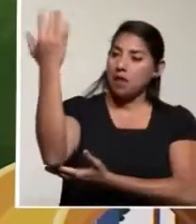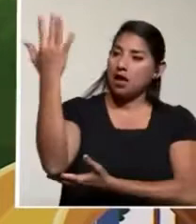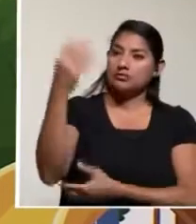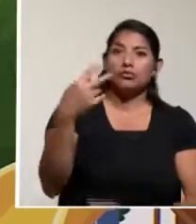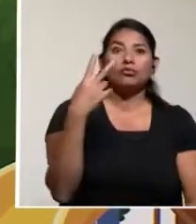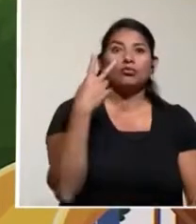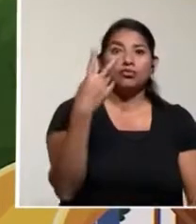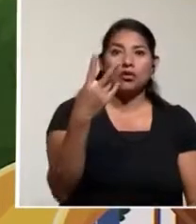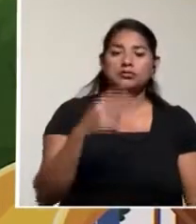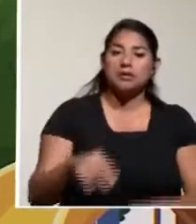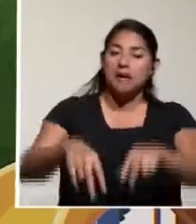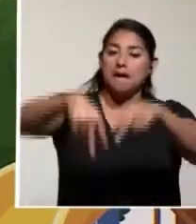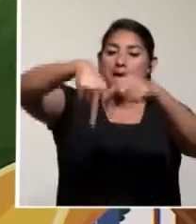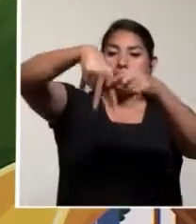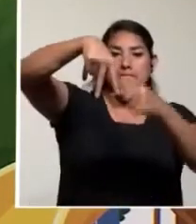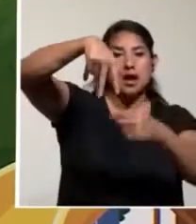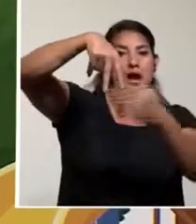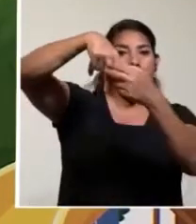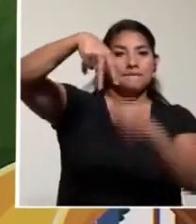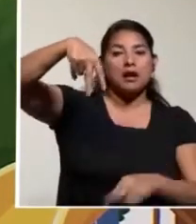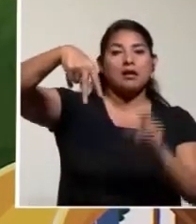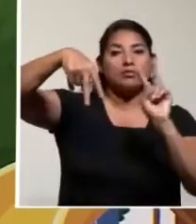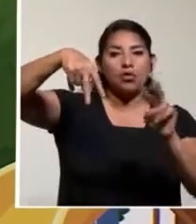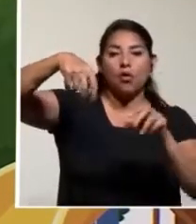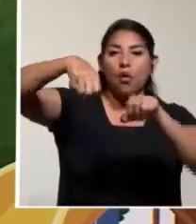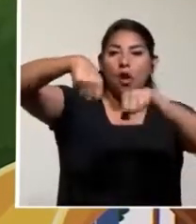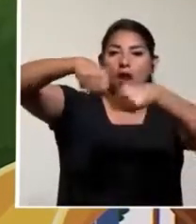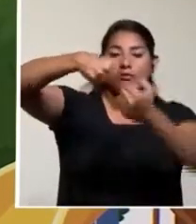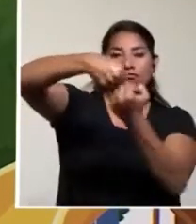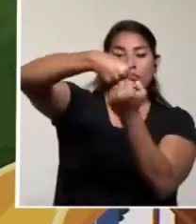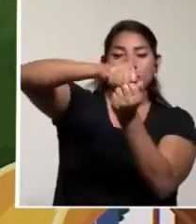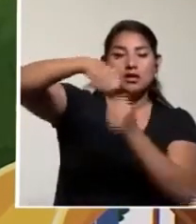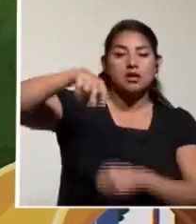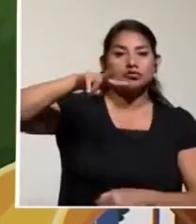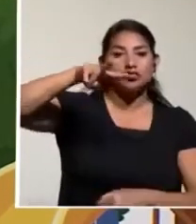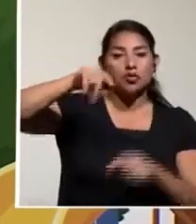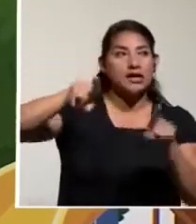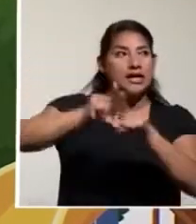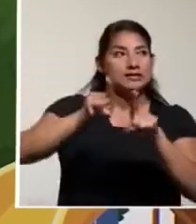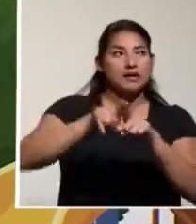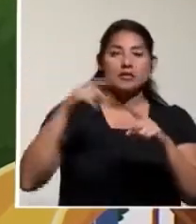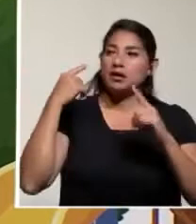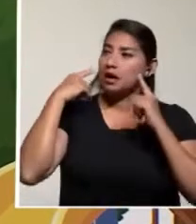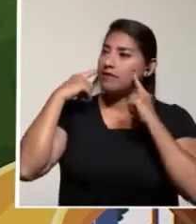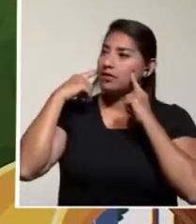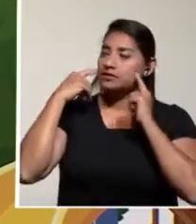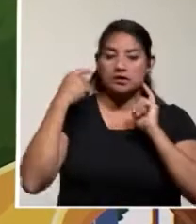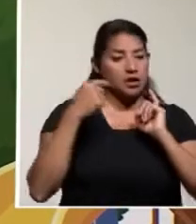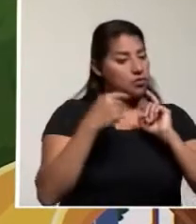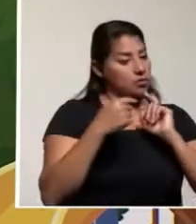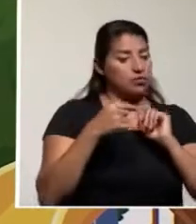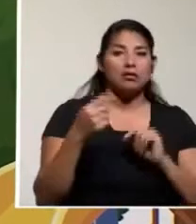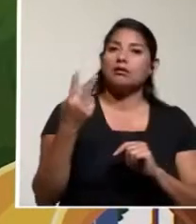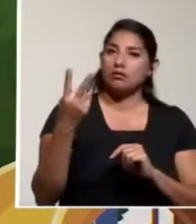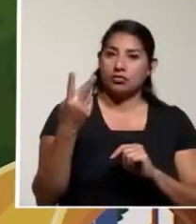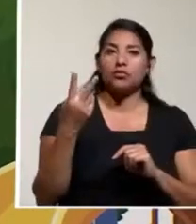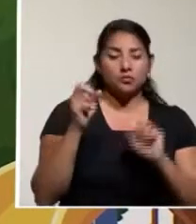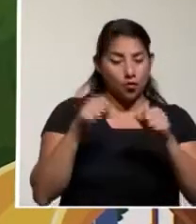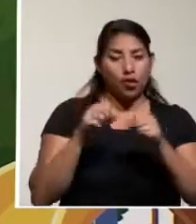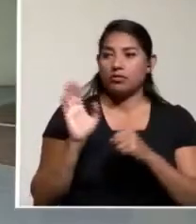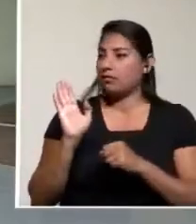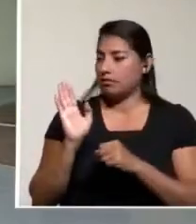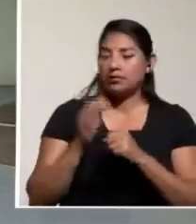otro. Ajá. Una pierna. Ajá. Después la otra, las rodillas. Ajá. También. Y también movimos la cabeza hacia un lado y hacia el otro.